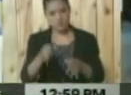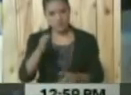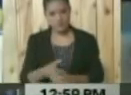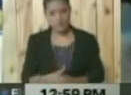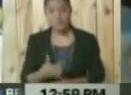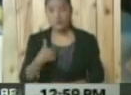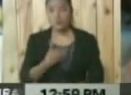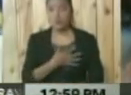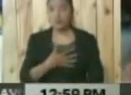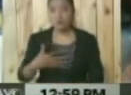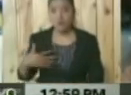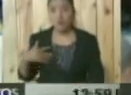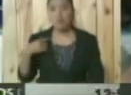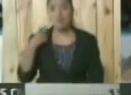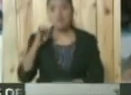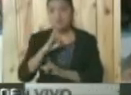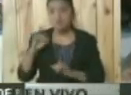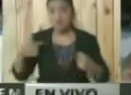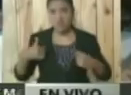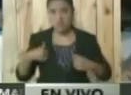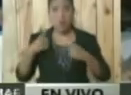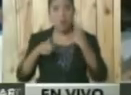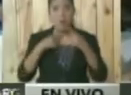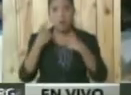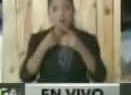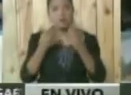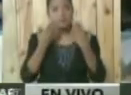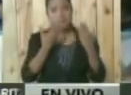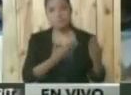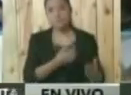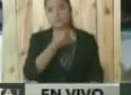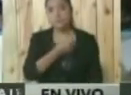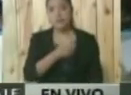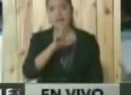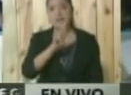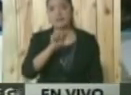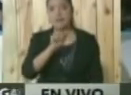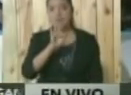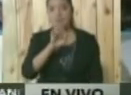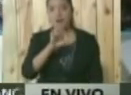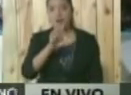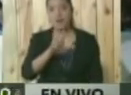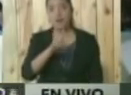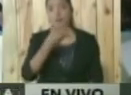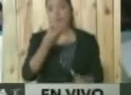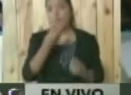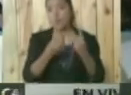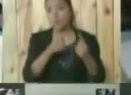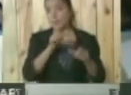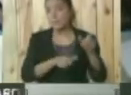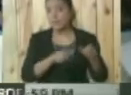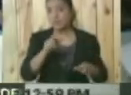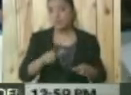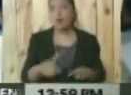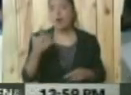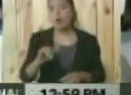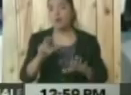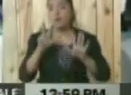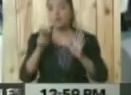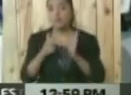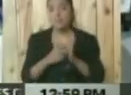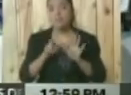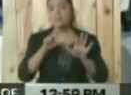algún momento, después de mi declaración, atiendan las palabras de Rafael Domínguez, que es una de las personas, de las miles de personas. Mire, más de